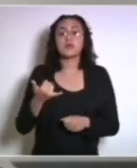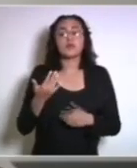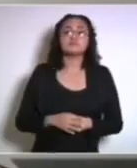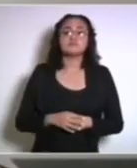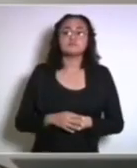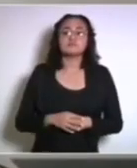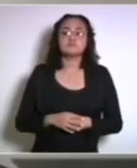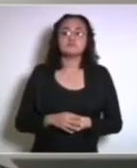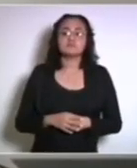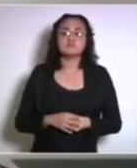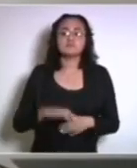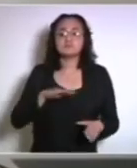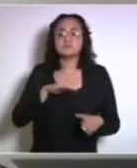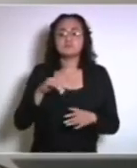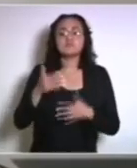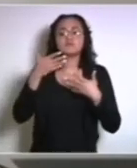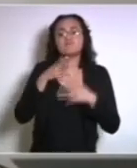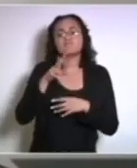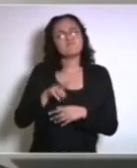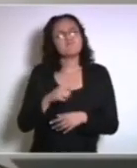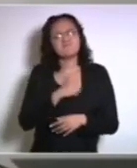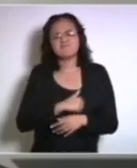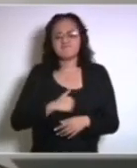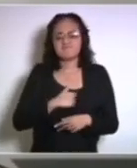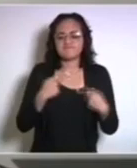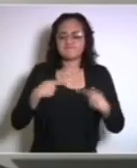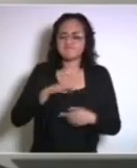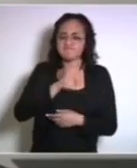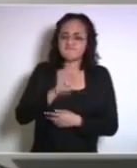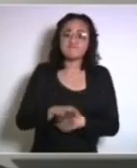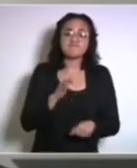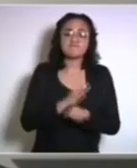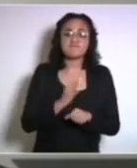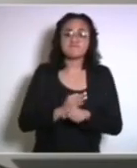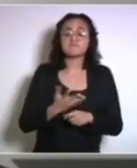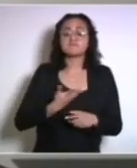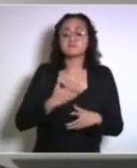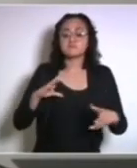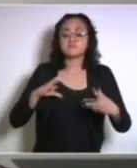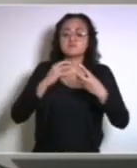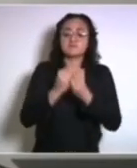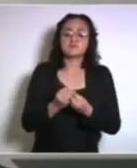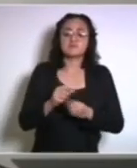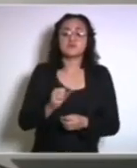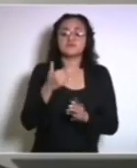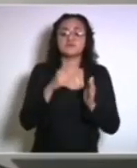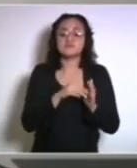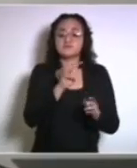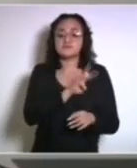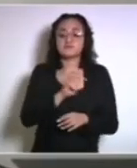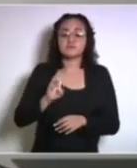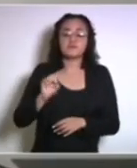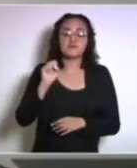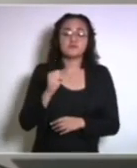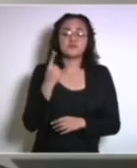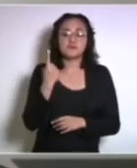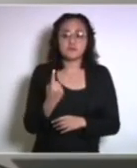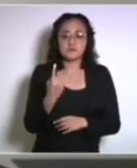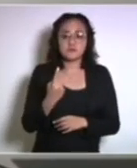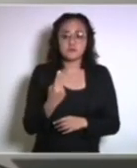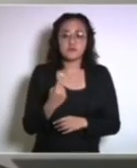tiene pacientes. En lo que respecta lamentablemente a las defunciones, tenemos un acumulado de